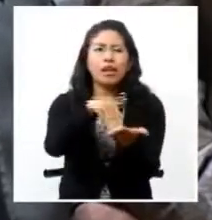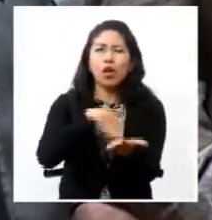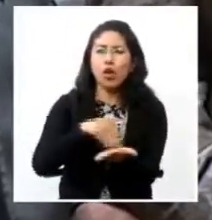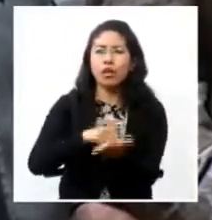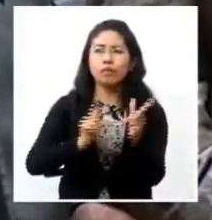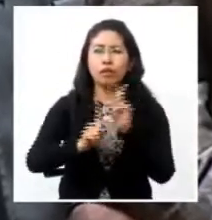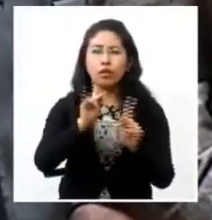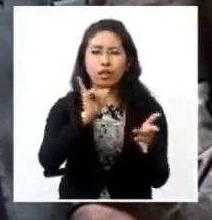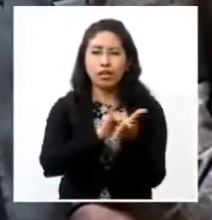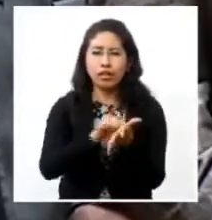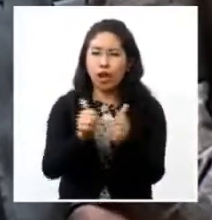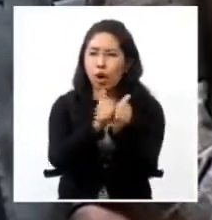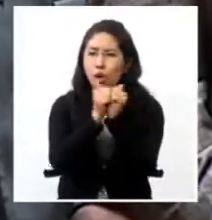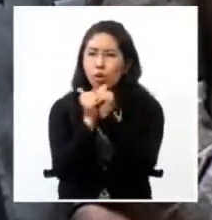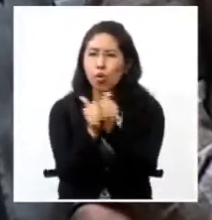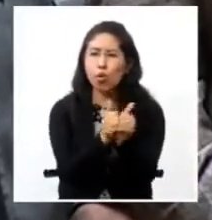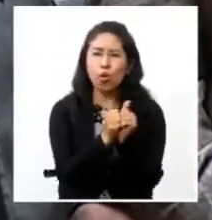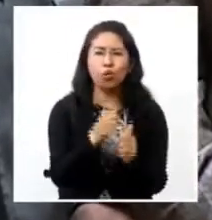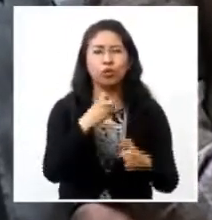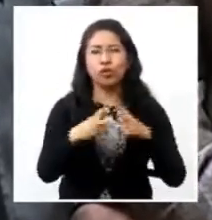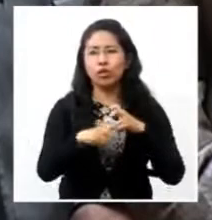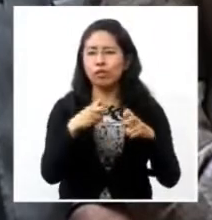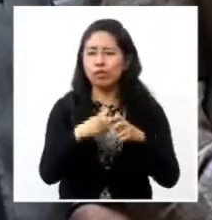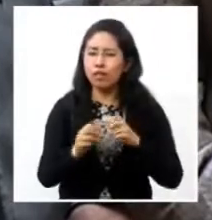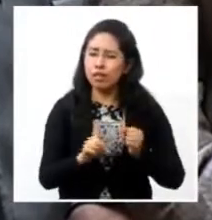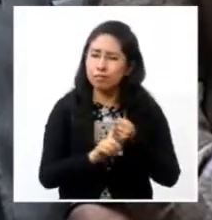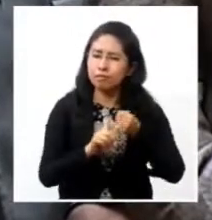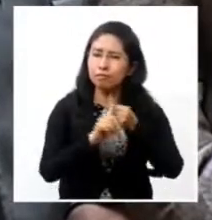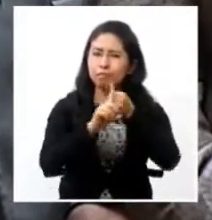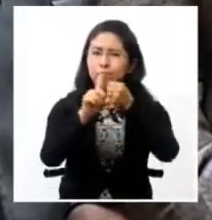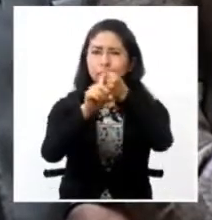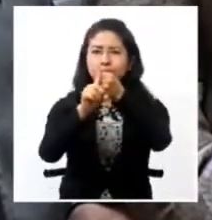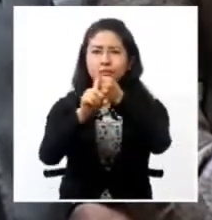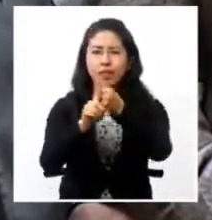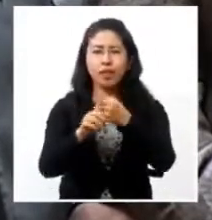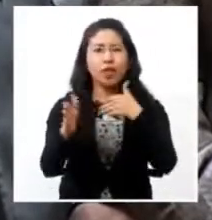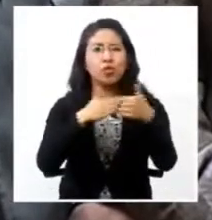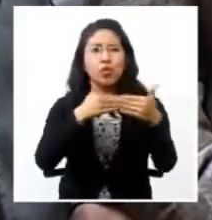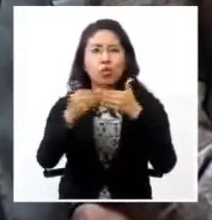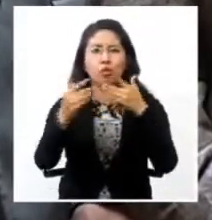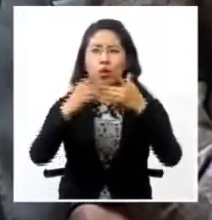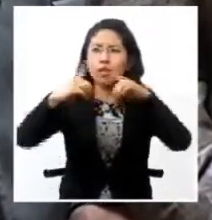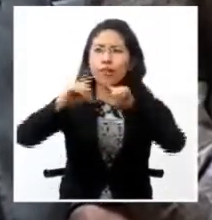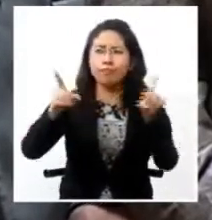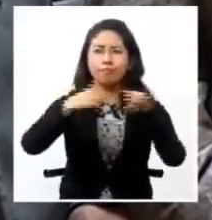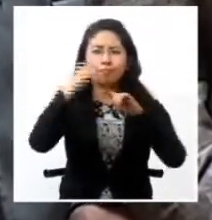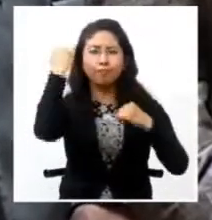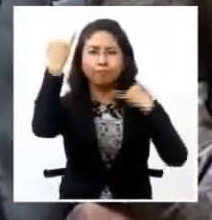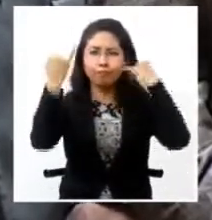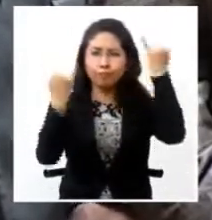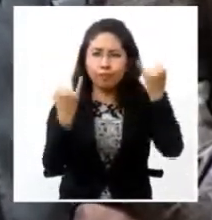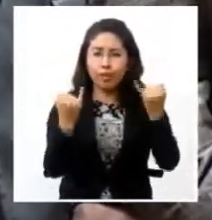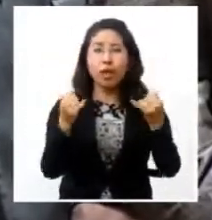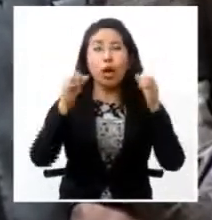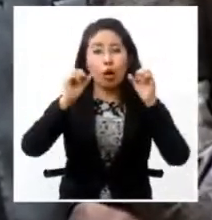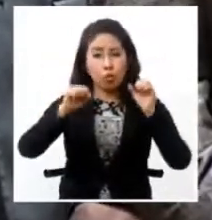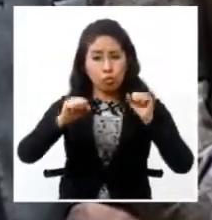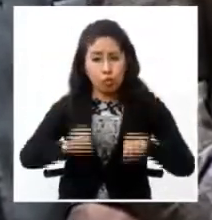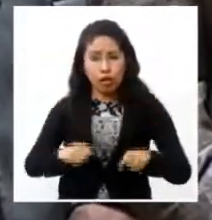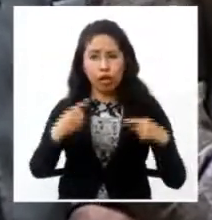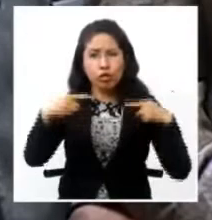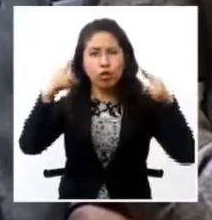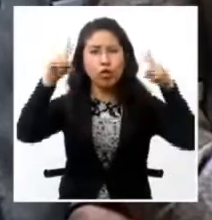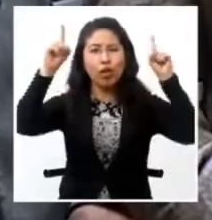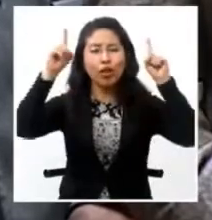nos juntamos en la dificultad y más allá de cualquier diferencia, fuimos capaces de alcanzar logros